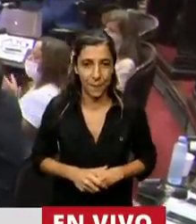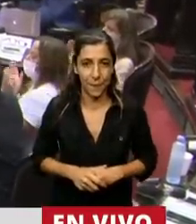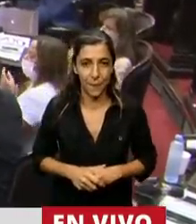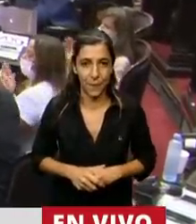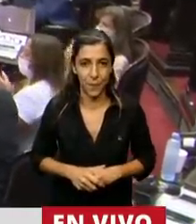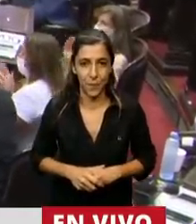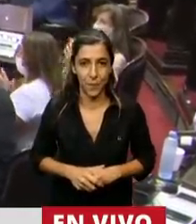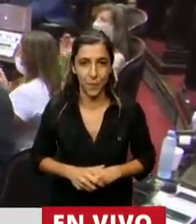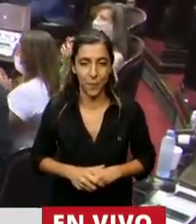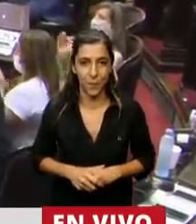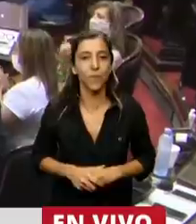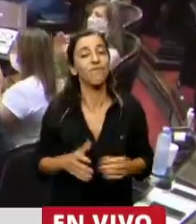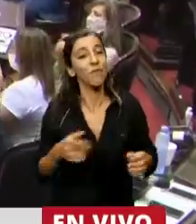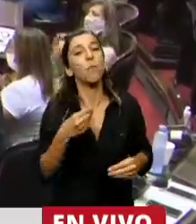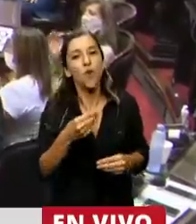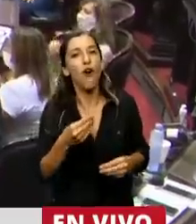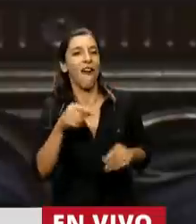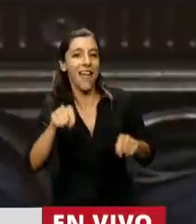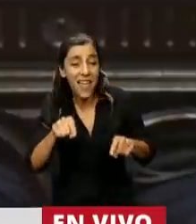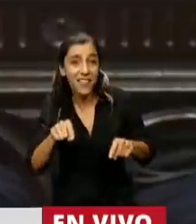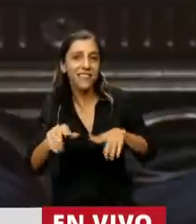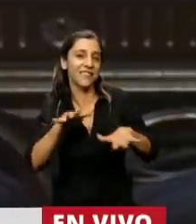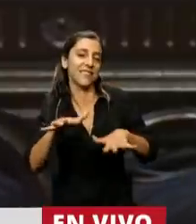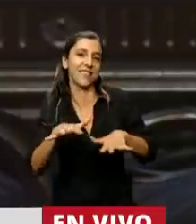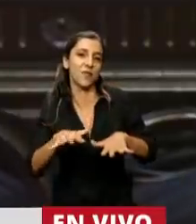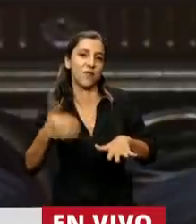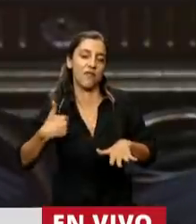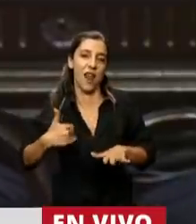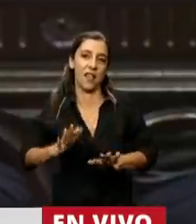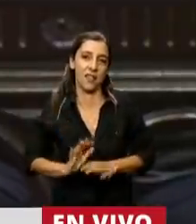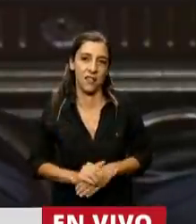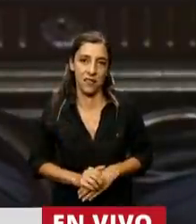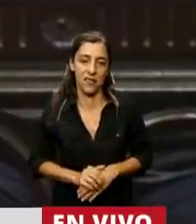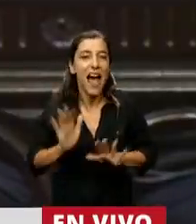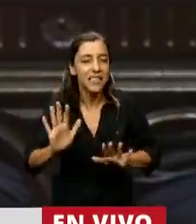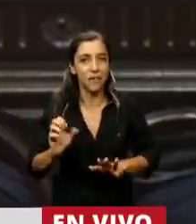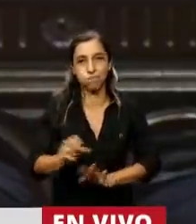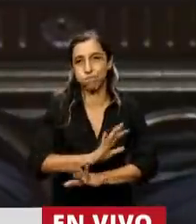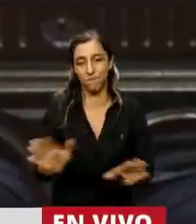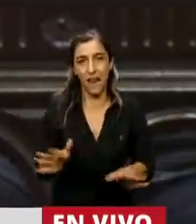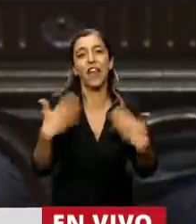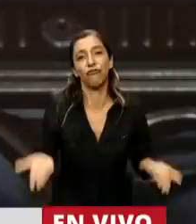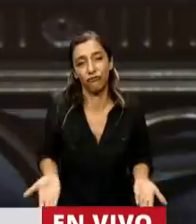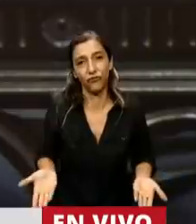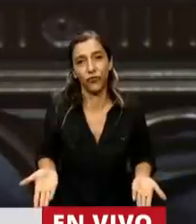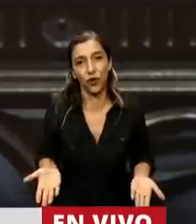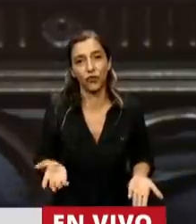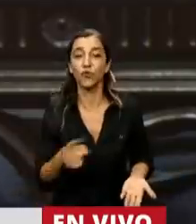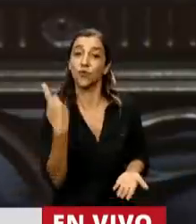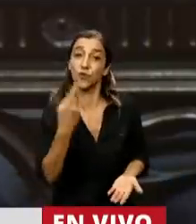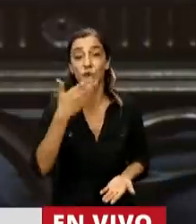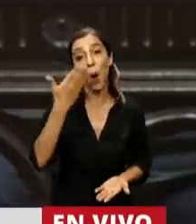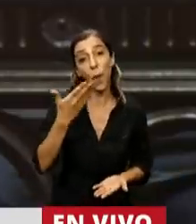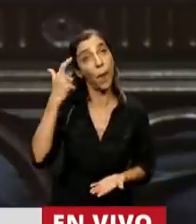de eso se trata porque eso fue lo que pasó en la argentina y entonces cuando hablemos y cuando